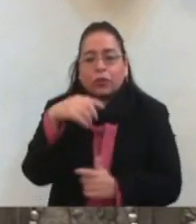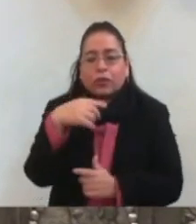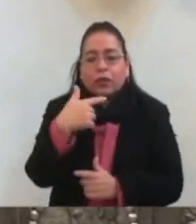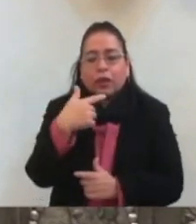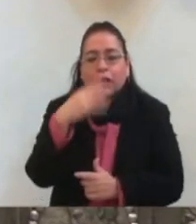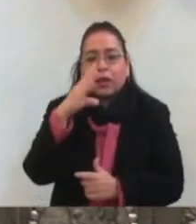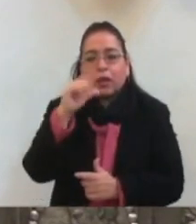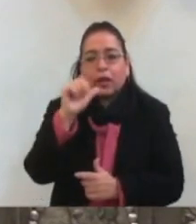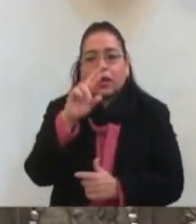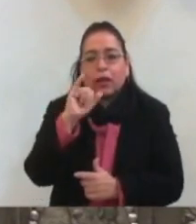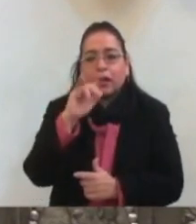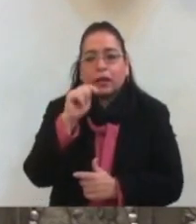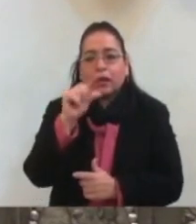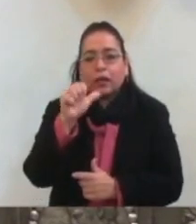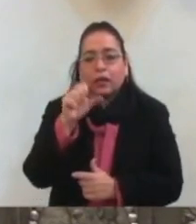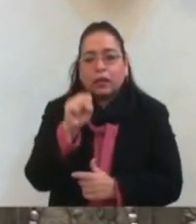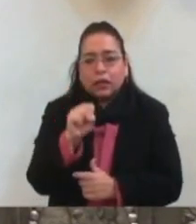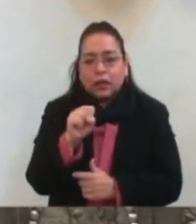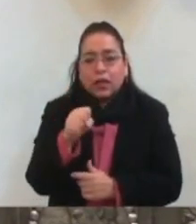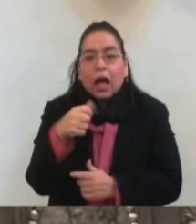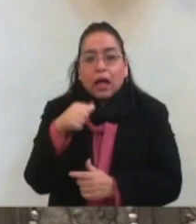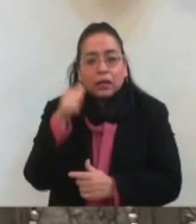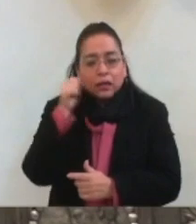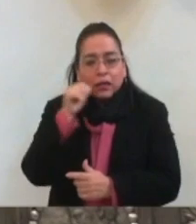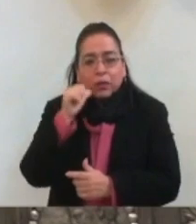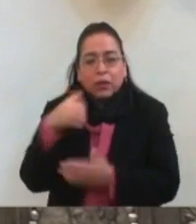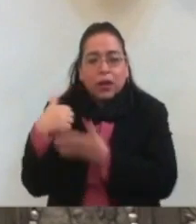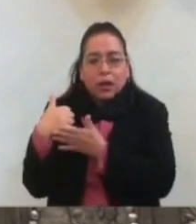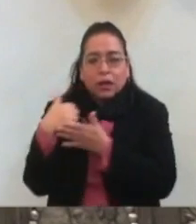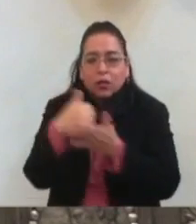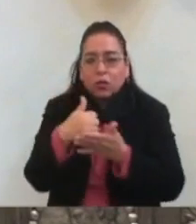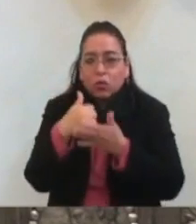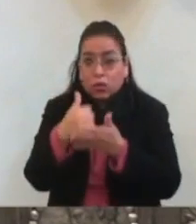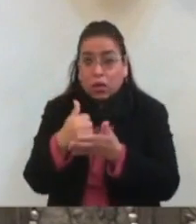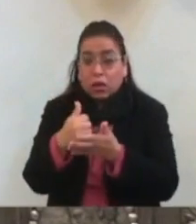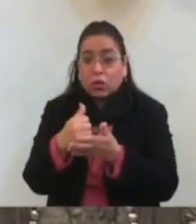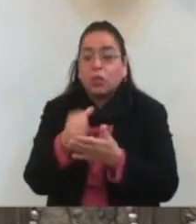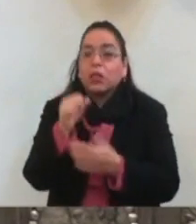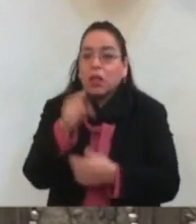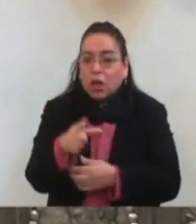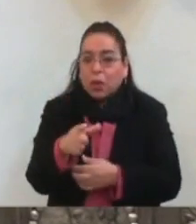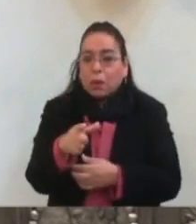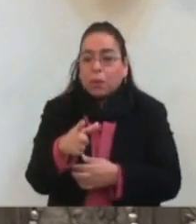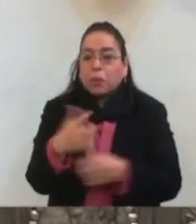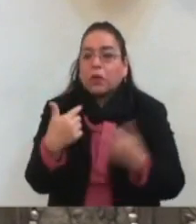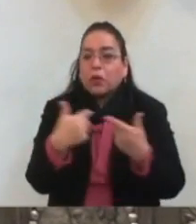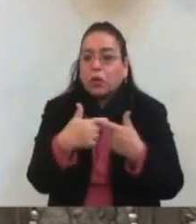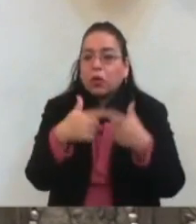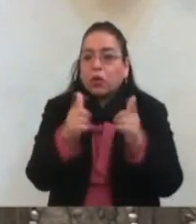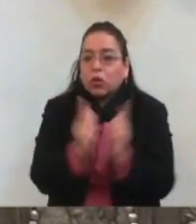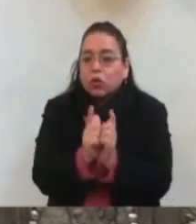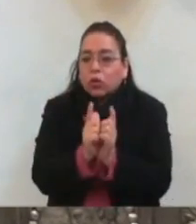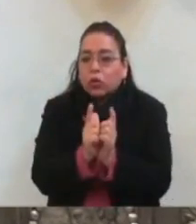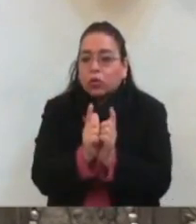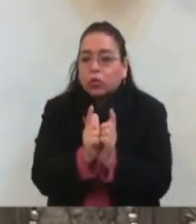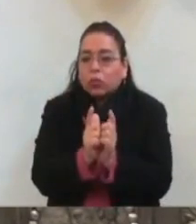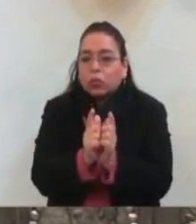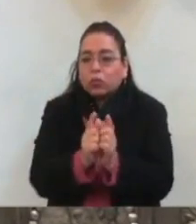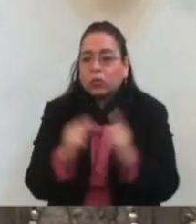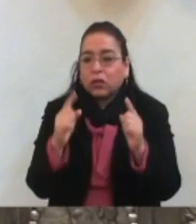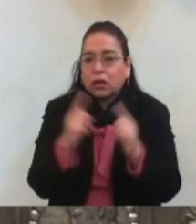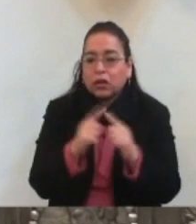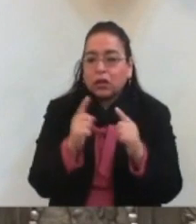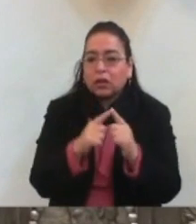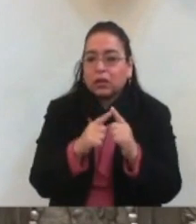grupos de ayuda de las parroquias han seguido en su trabajo de compartir